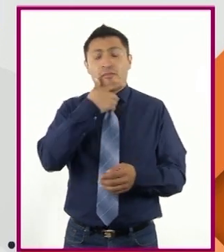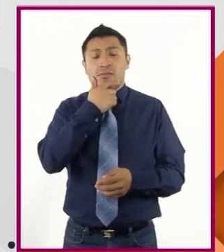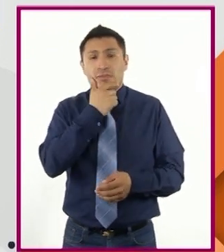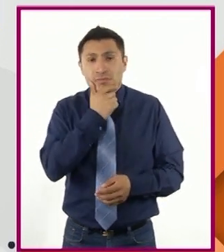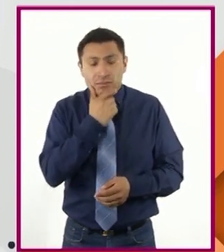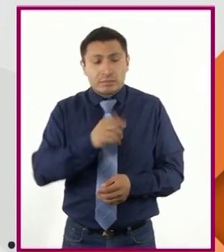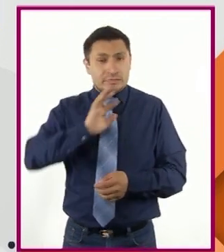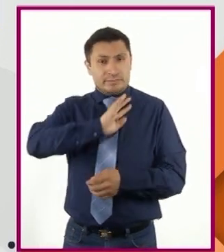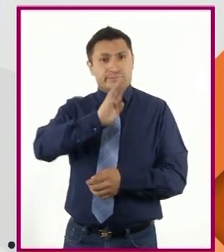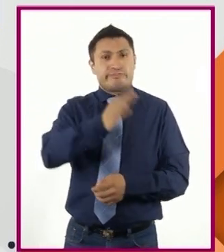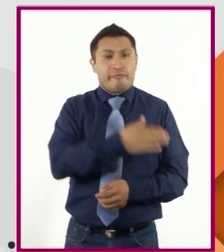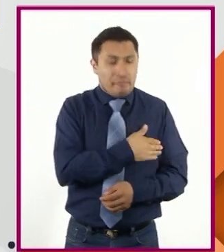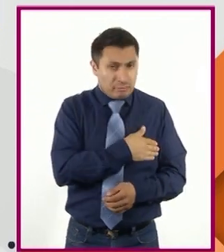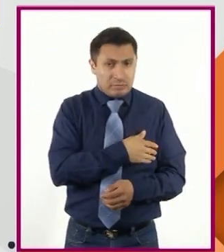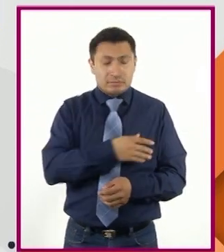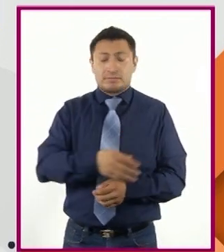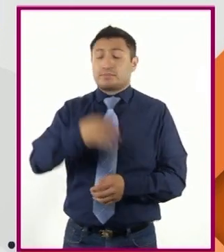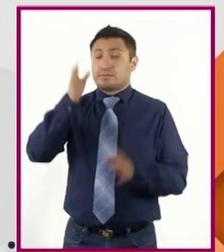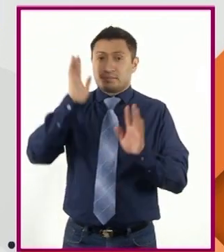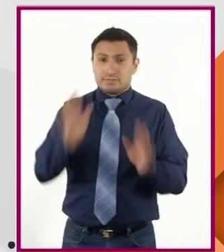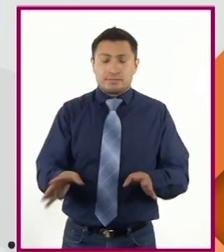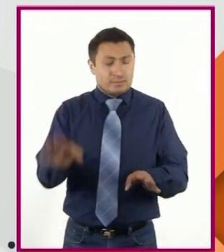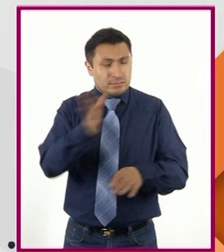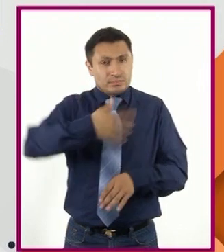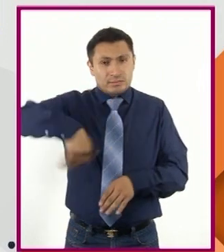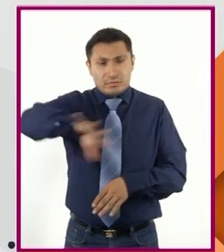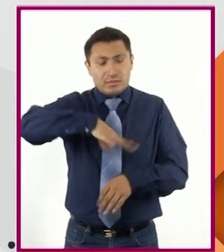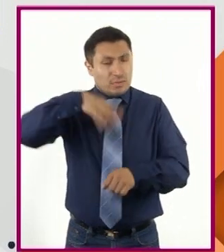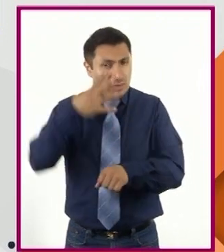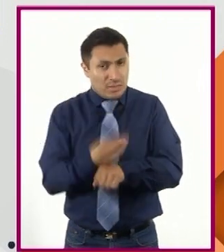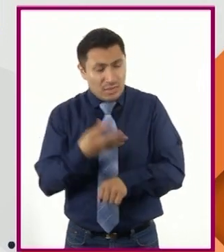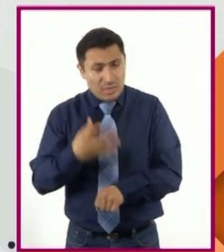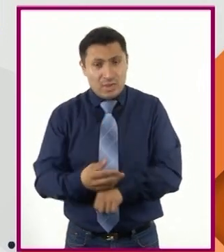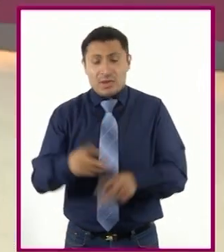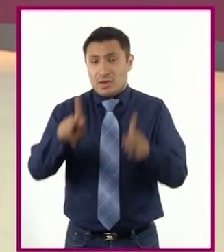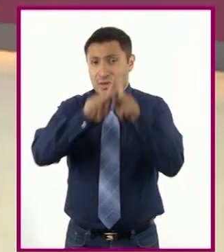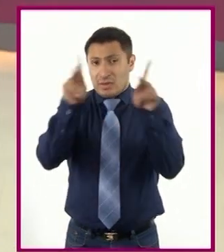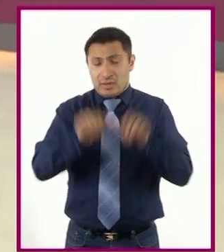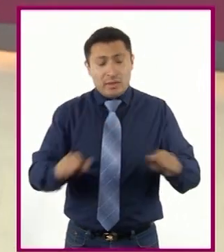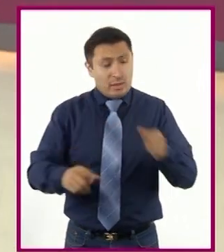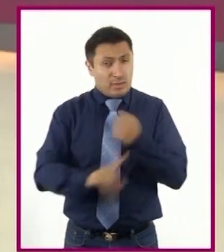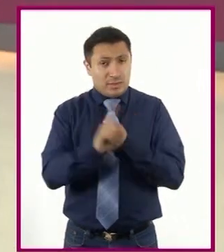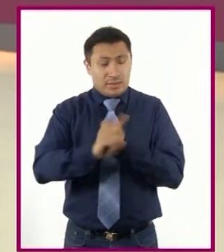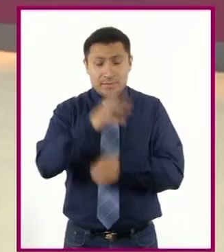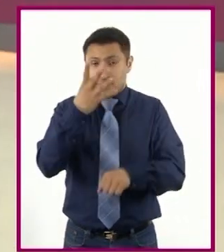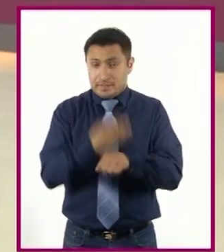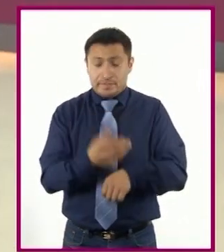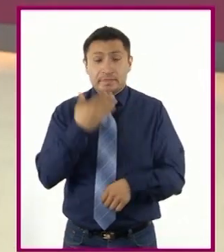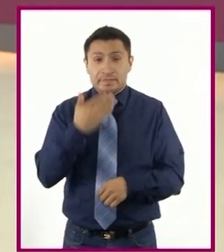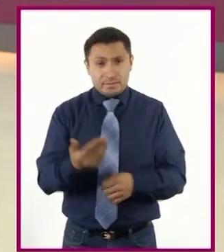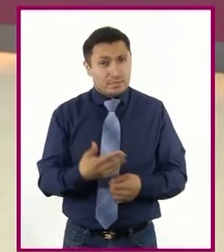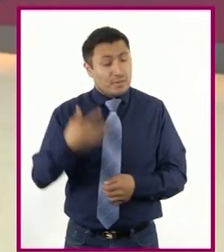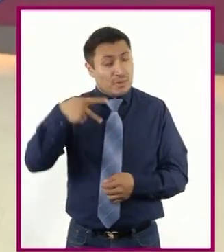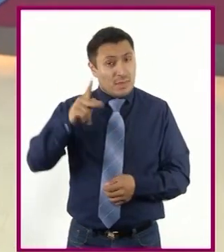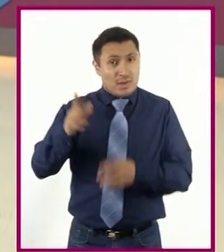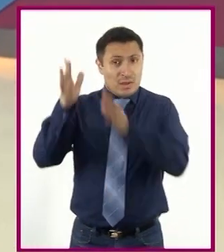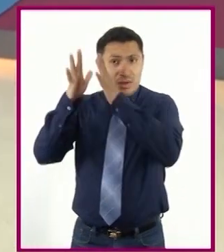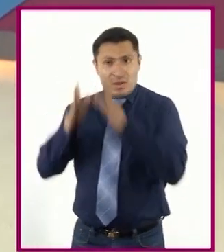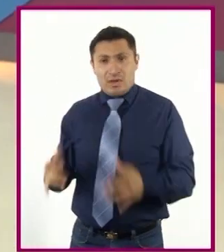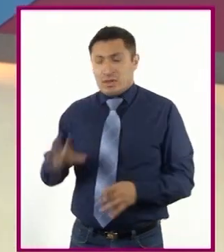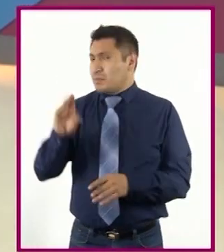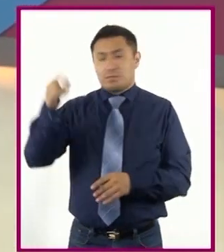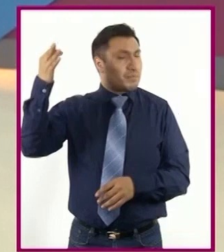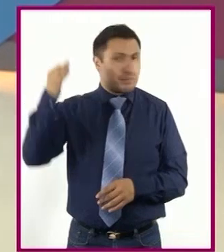y España estuvieron dispuestos a buscar una solución pacífica al conflicto. No obstante, Francia no